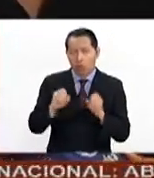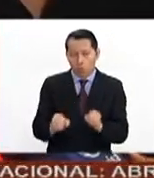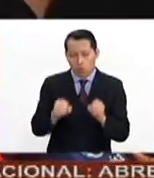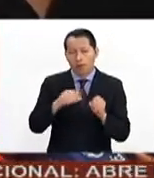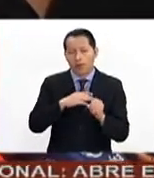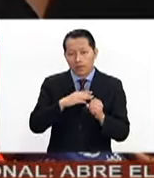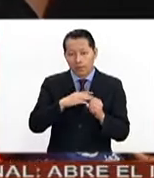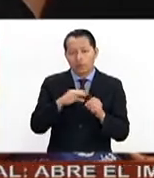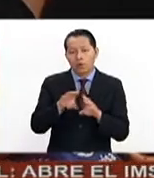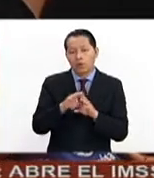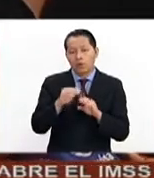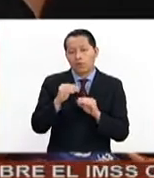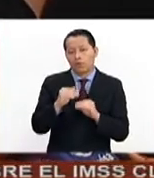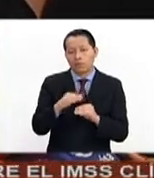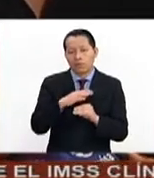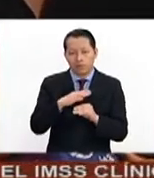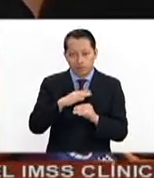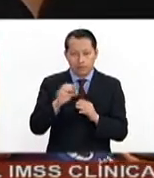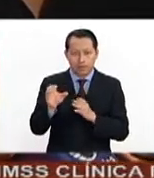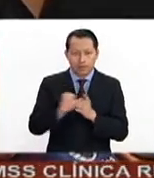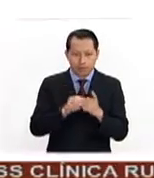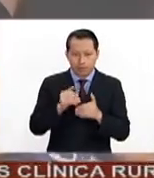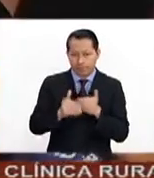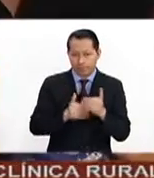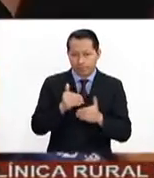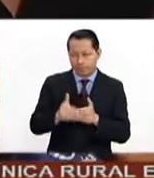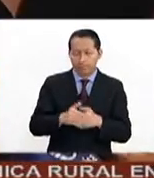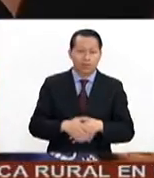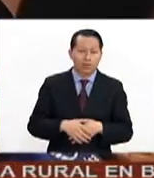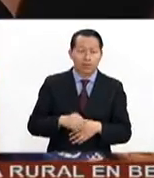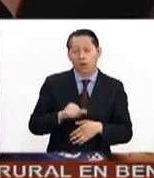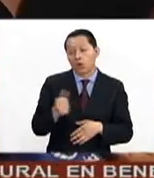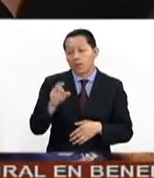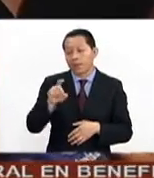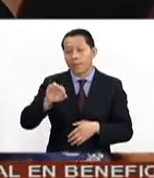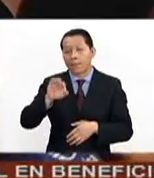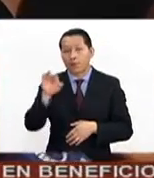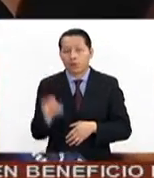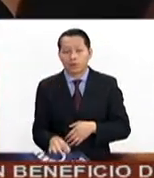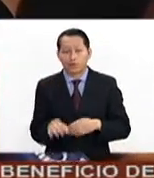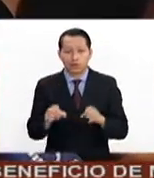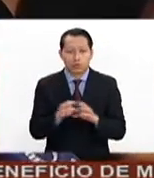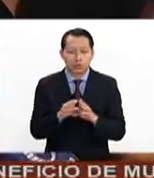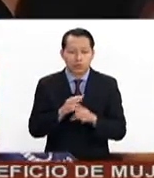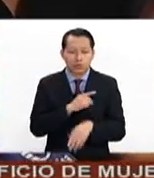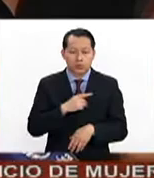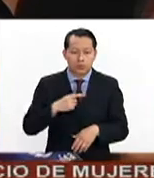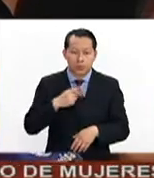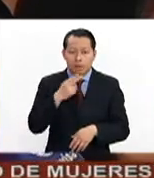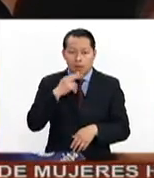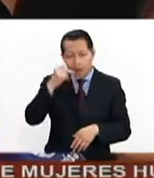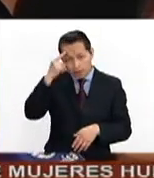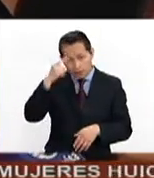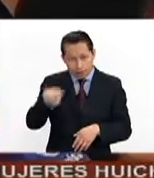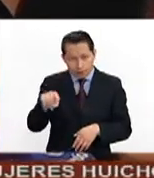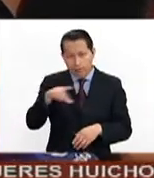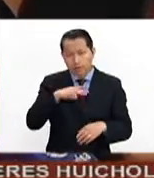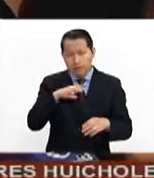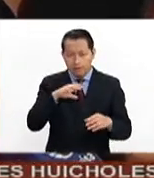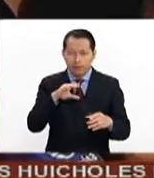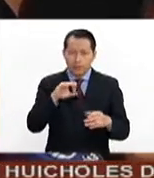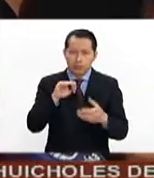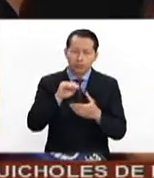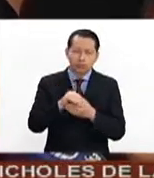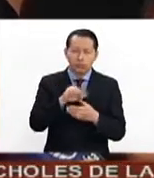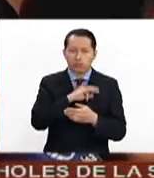de emitir deuda en el calendario hacia adelante. Y el otro 30% tiene que utilizarse para que lo metamos a